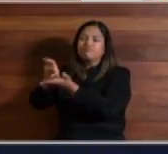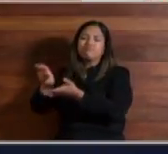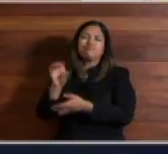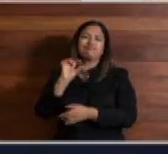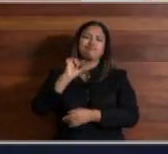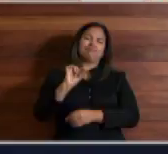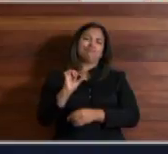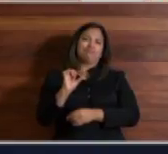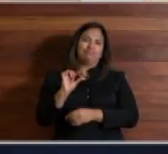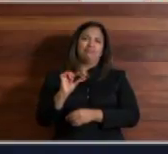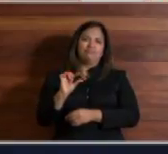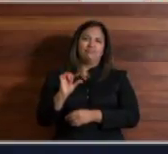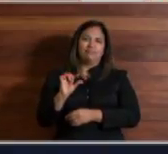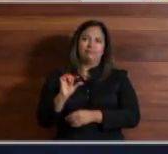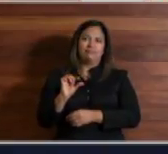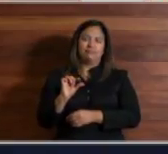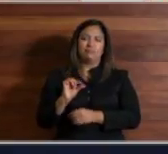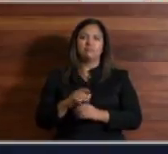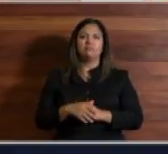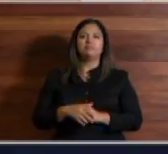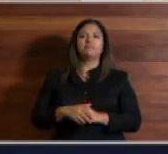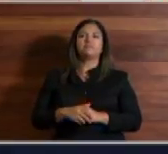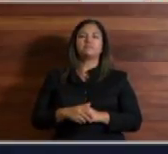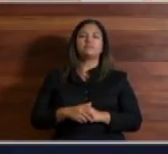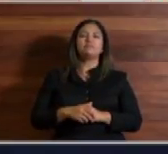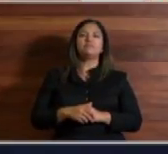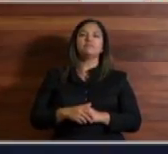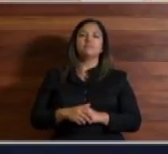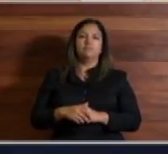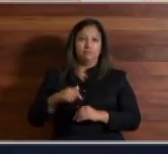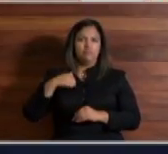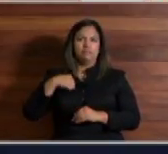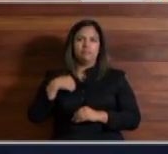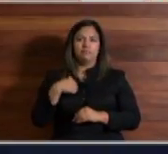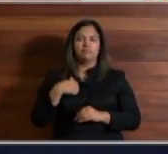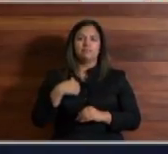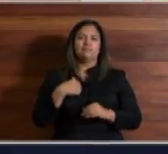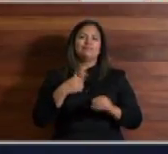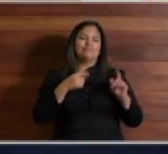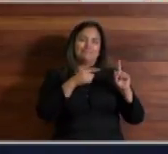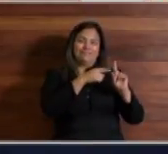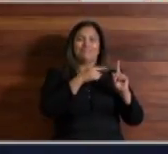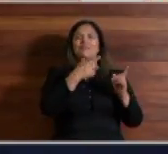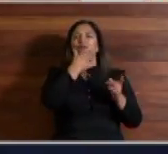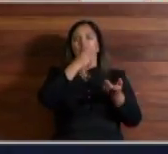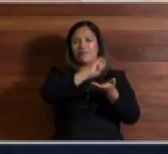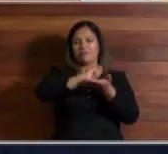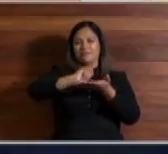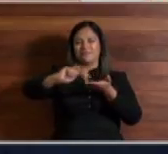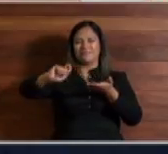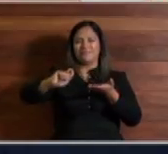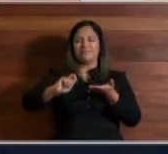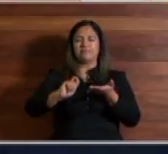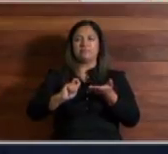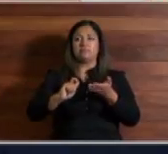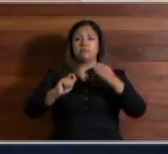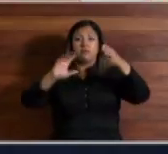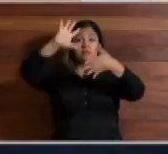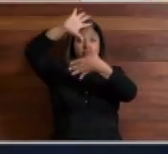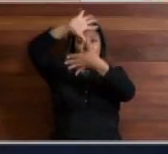y muy abajo, como sostuvo bien y sostuvo con la contundencia que puede tener Carlos Tello, muy abajo del promedio en América